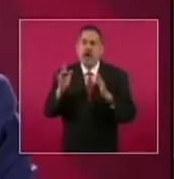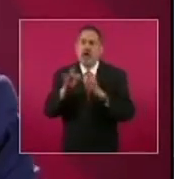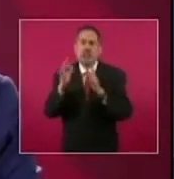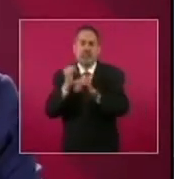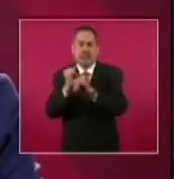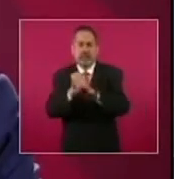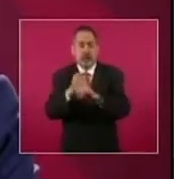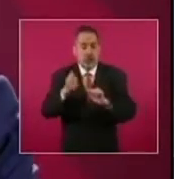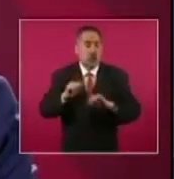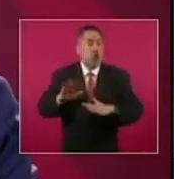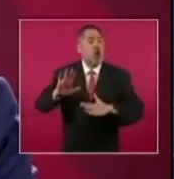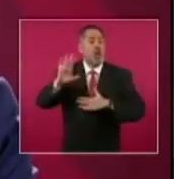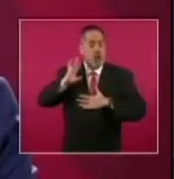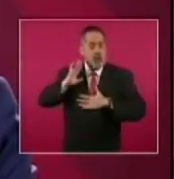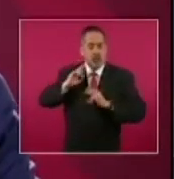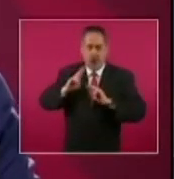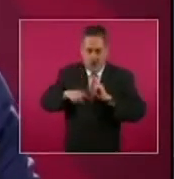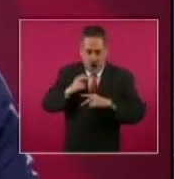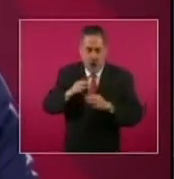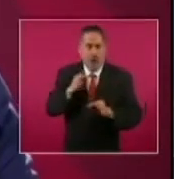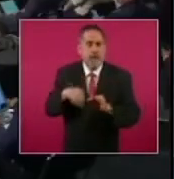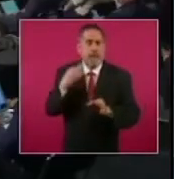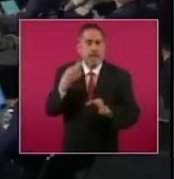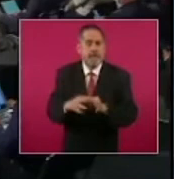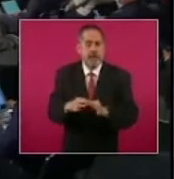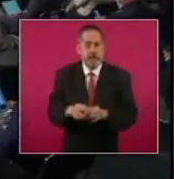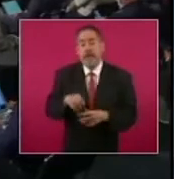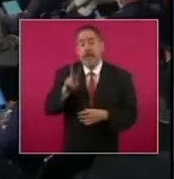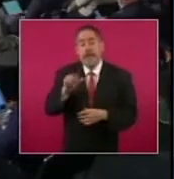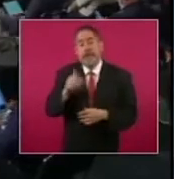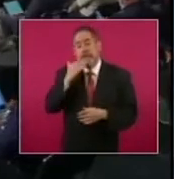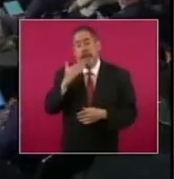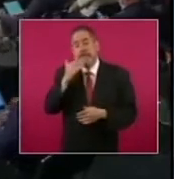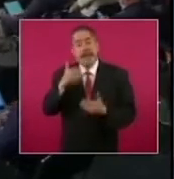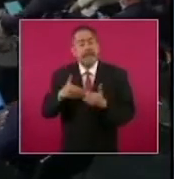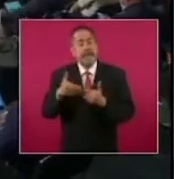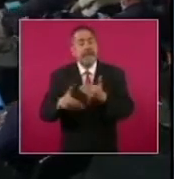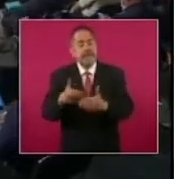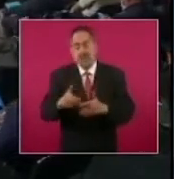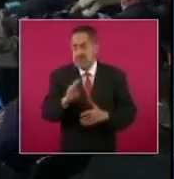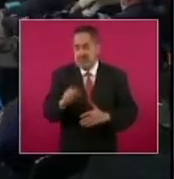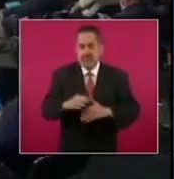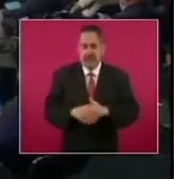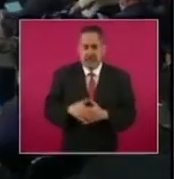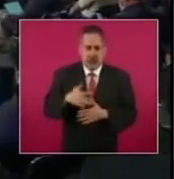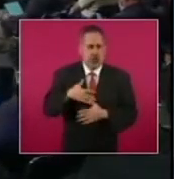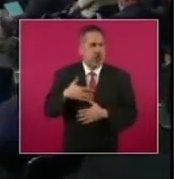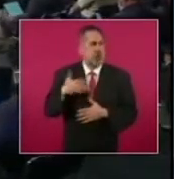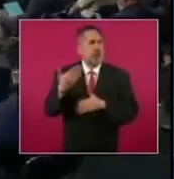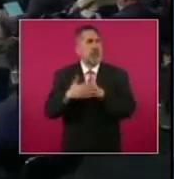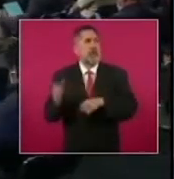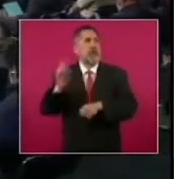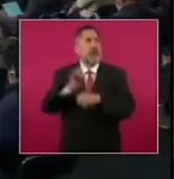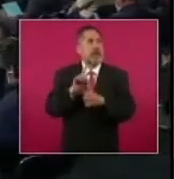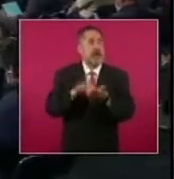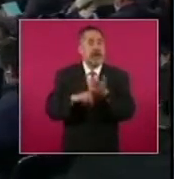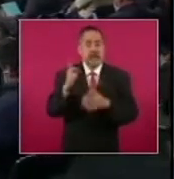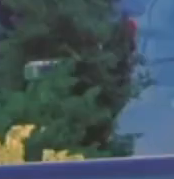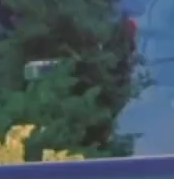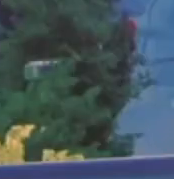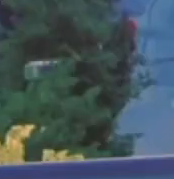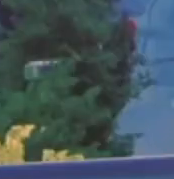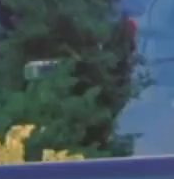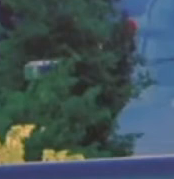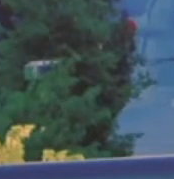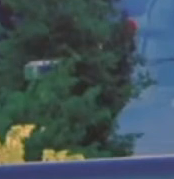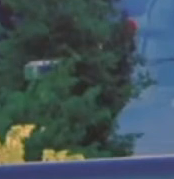a decir del presidente la instalación de 5000 antenas le permitirá al tan alcanzar